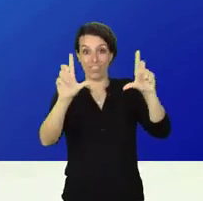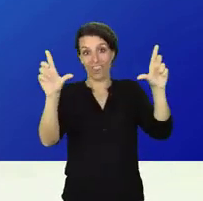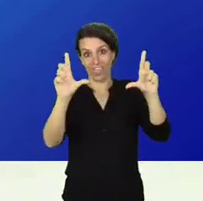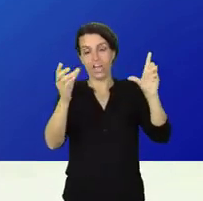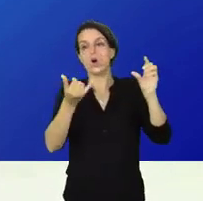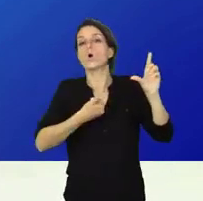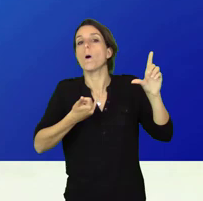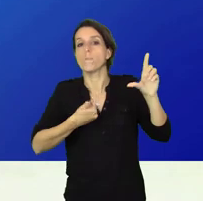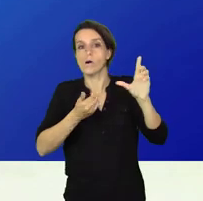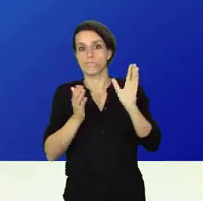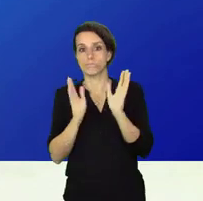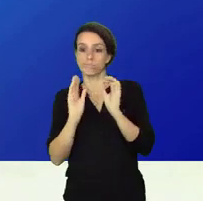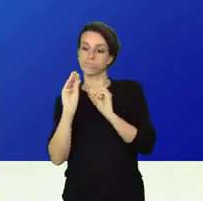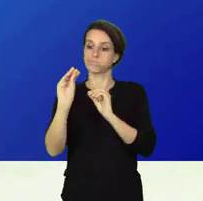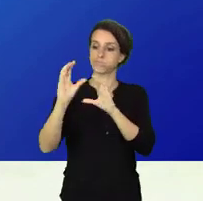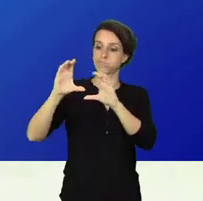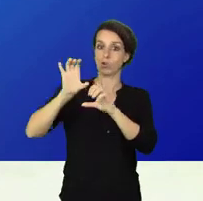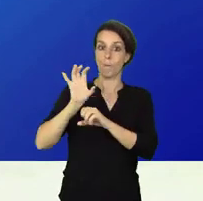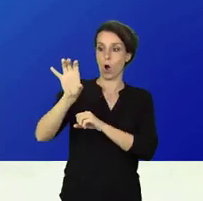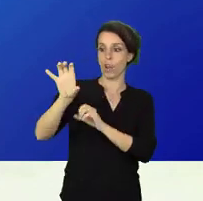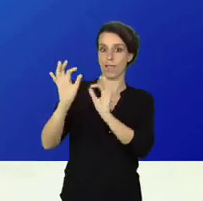de la televisión nacional.